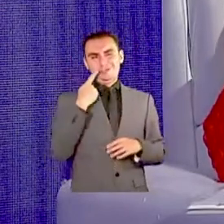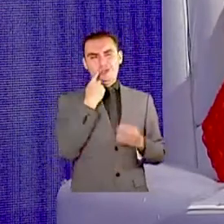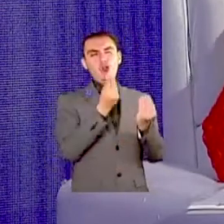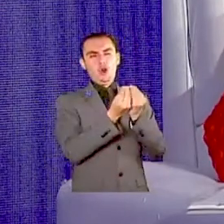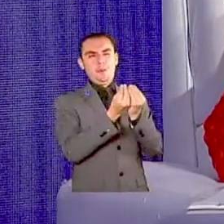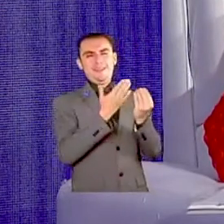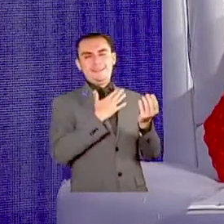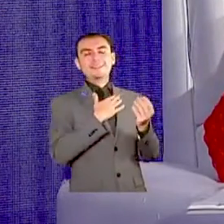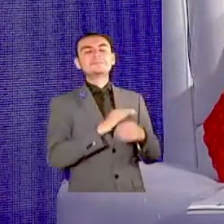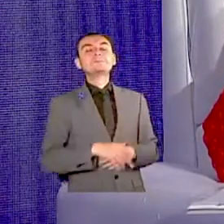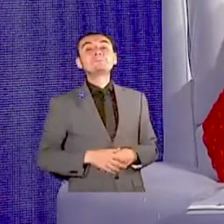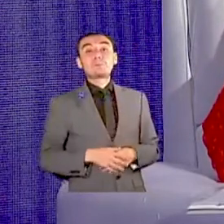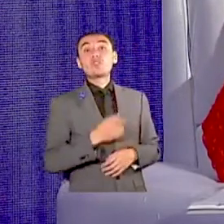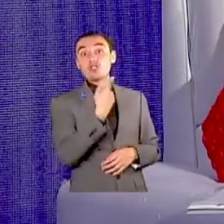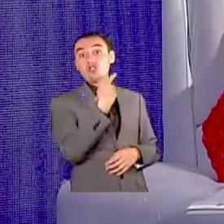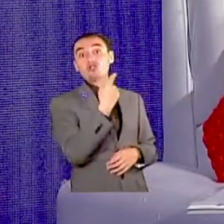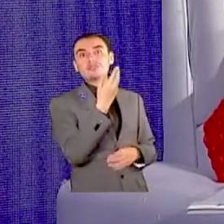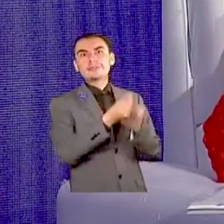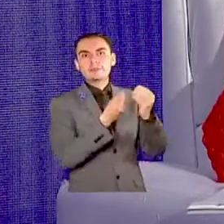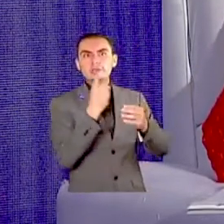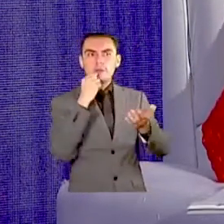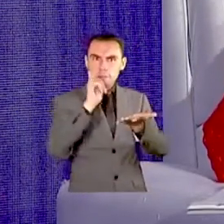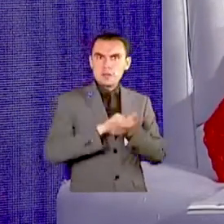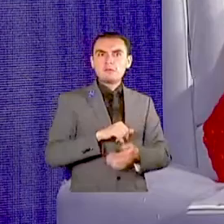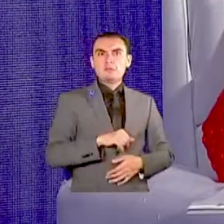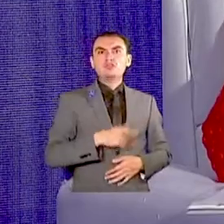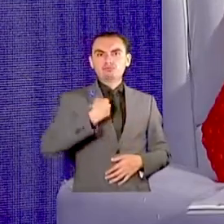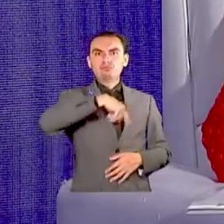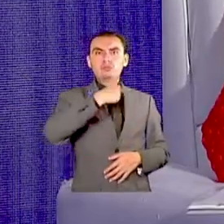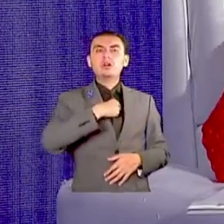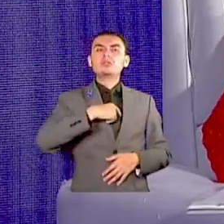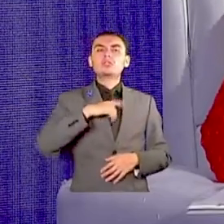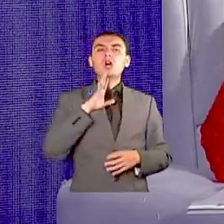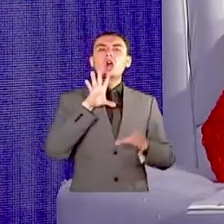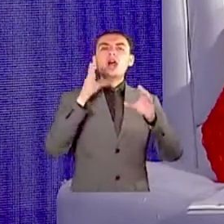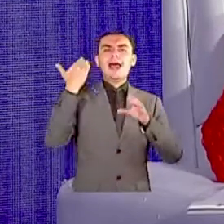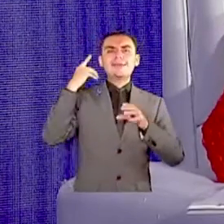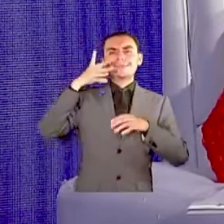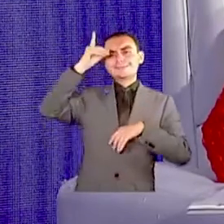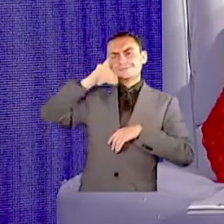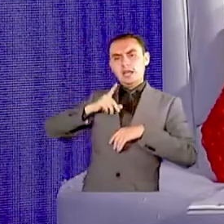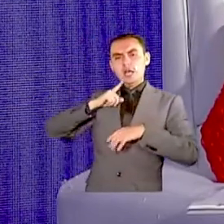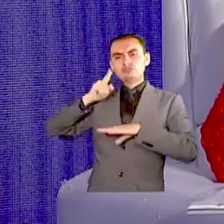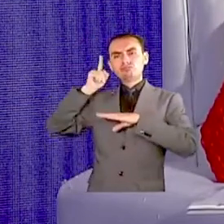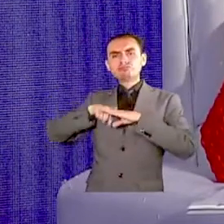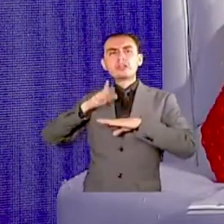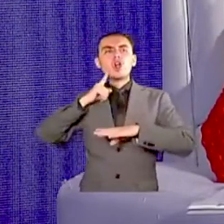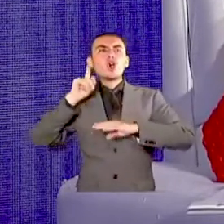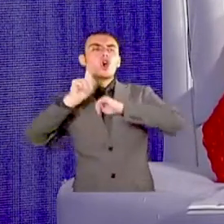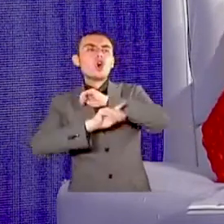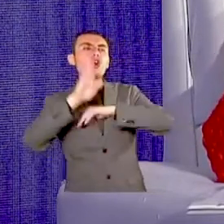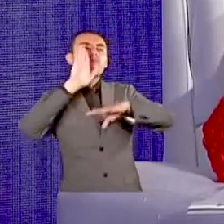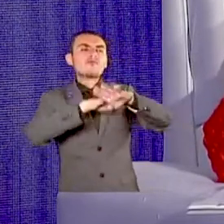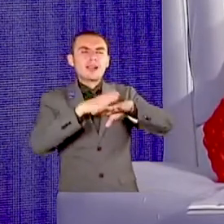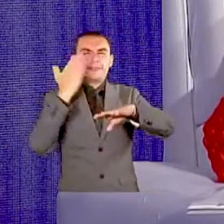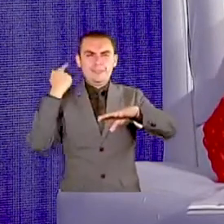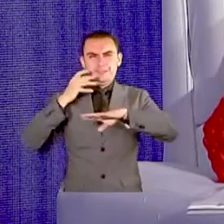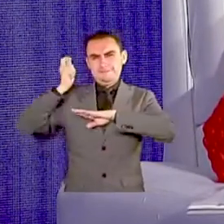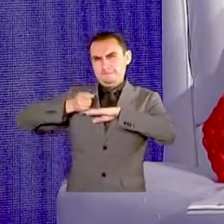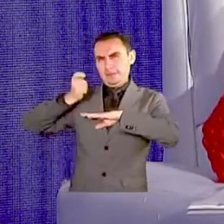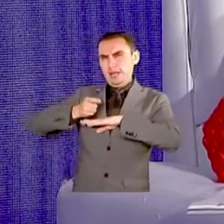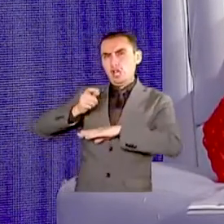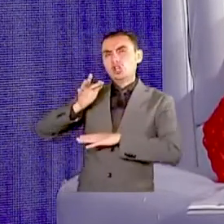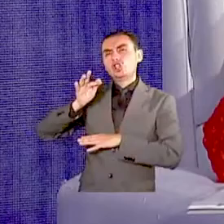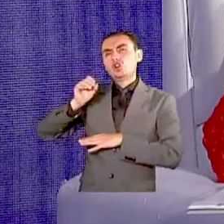necesidad de proteger el medio ambiente y fui partícipe de la sentencia que, con ponencia del magistrado Tolosa, Luis Armando